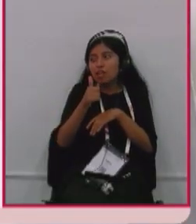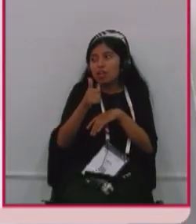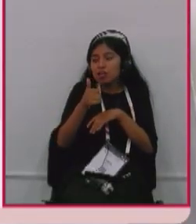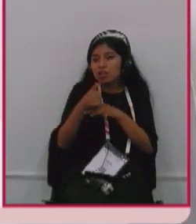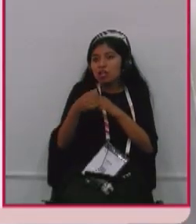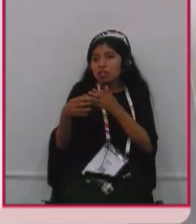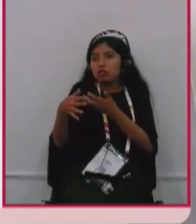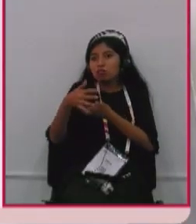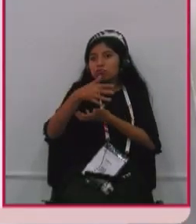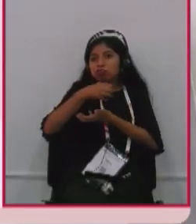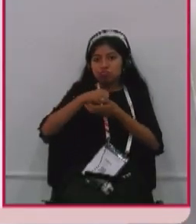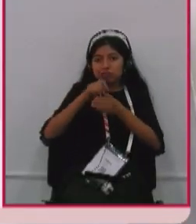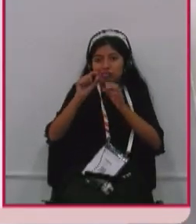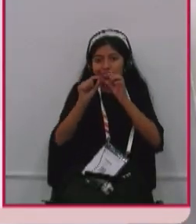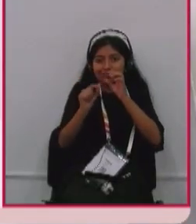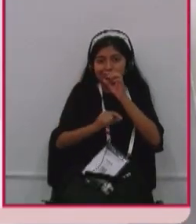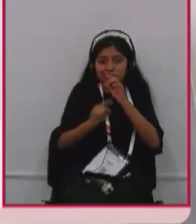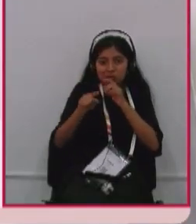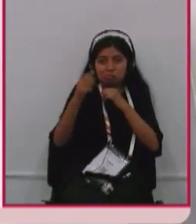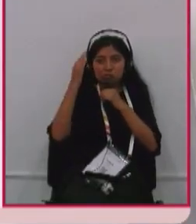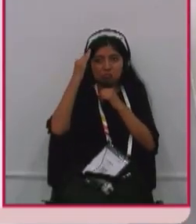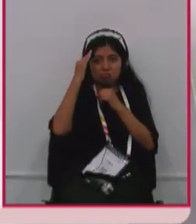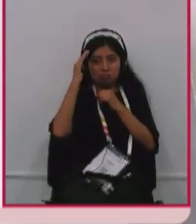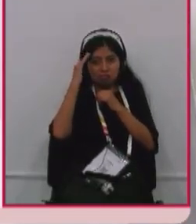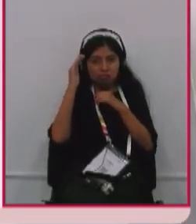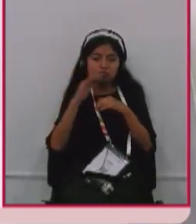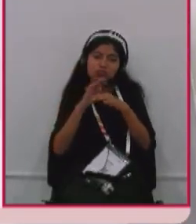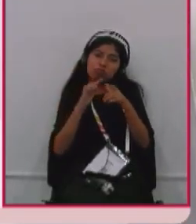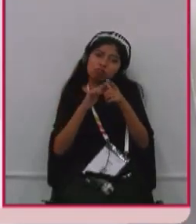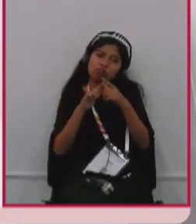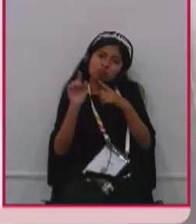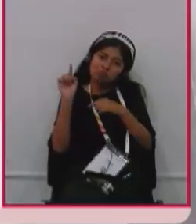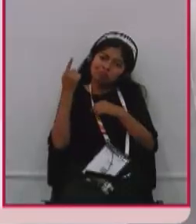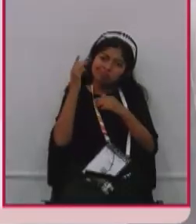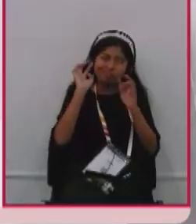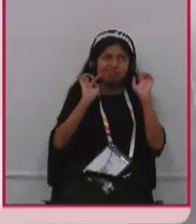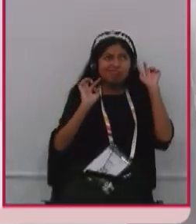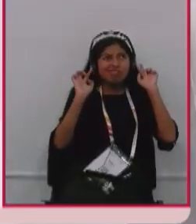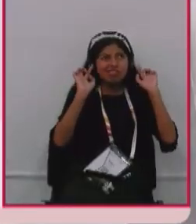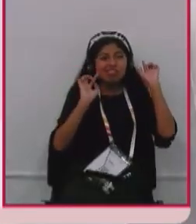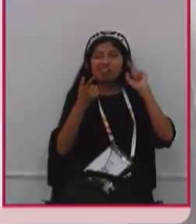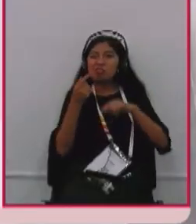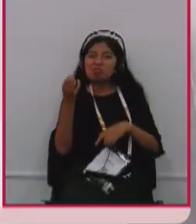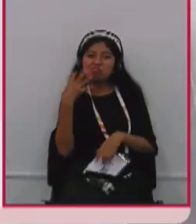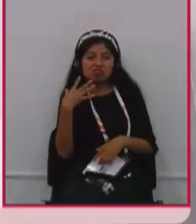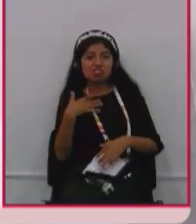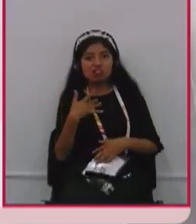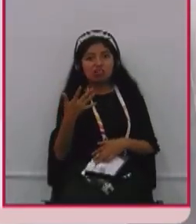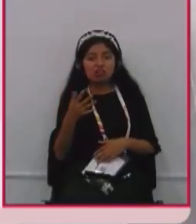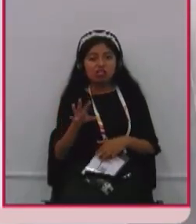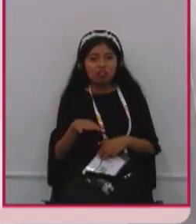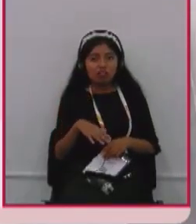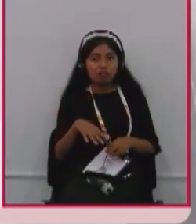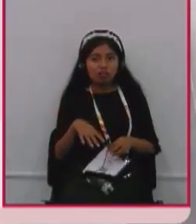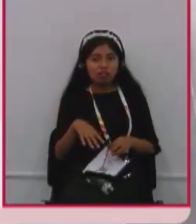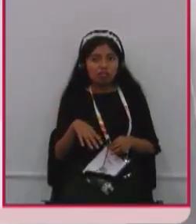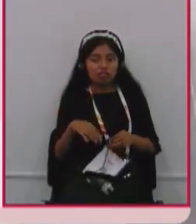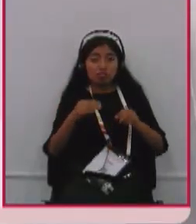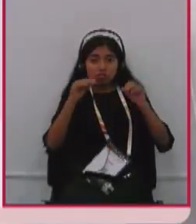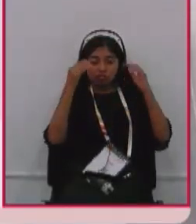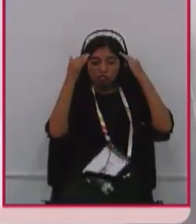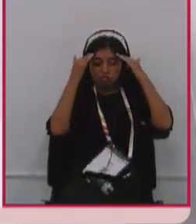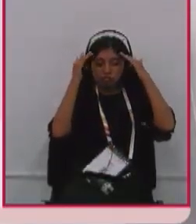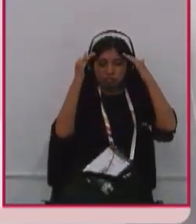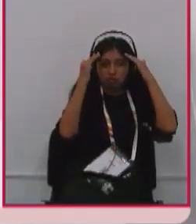por las canalizaciones que bien mencionaste. Entonces, la primera duda que me viene a la mente es el hecho de identificar